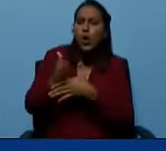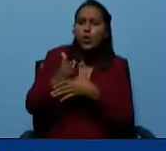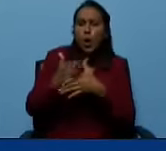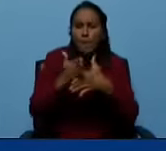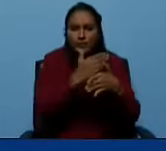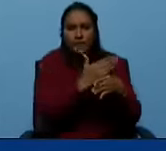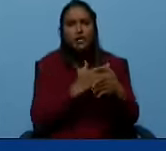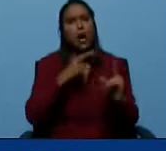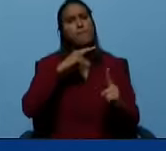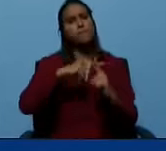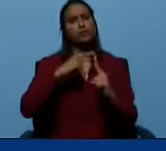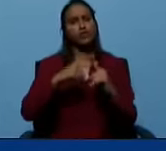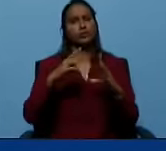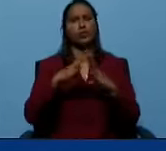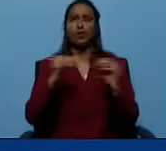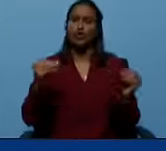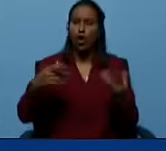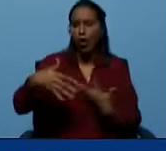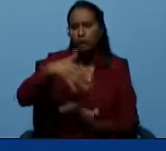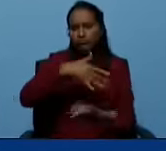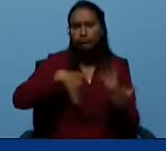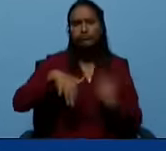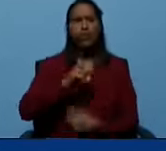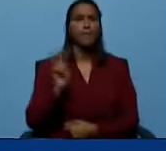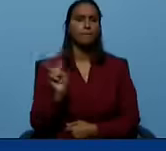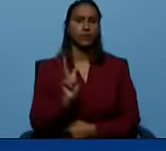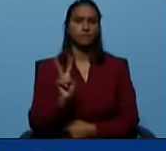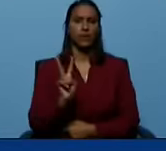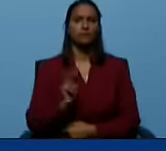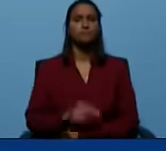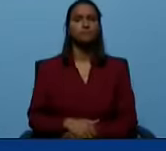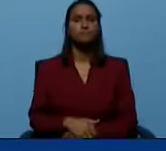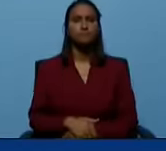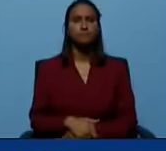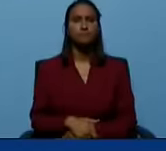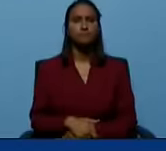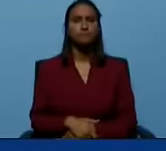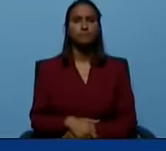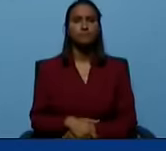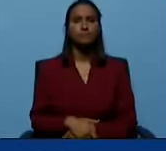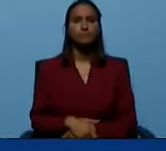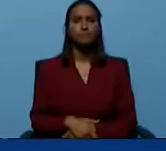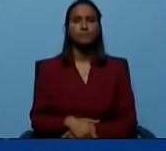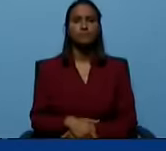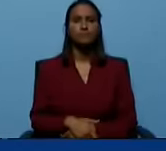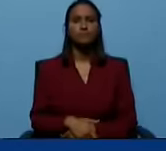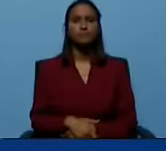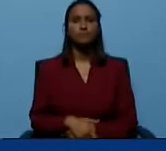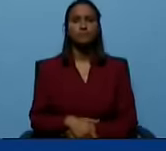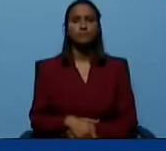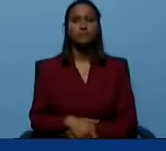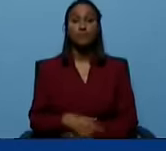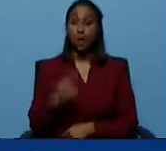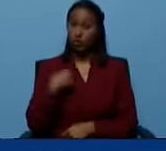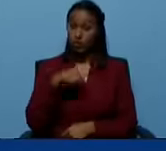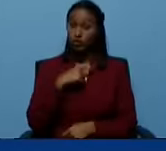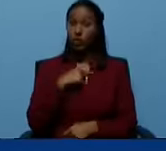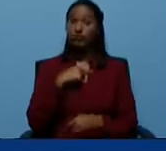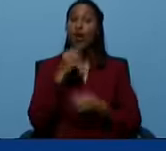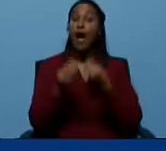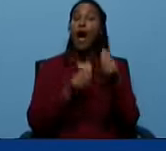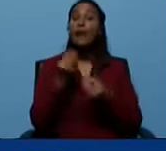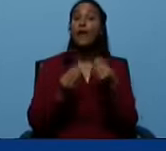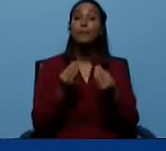armonía entre todos y todas. Nosotros haremos lo que nos mande la sala